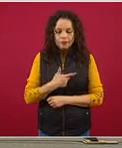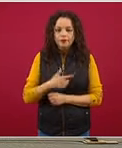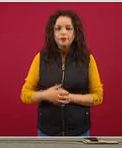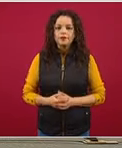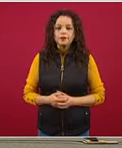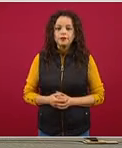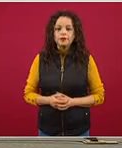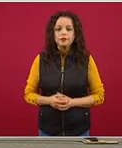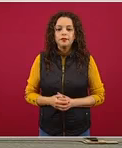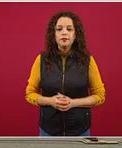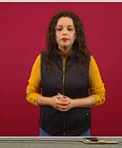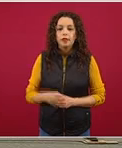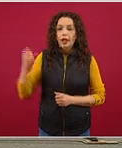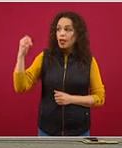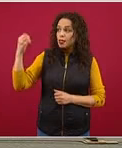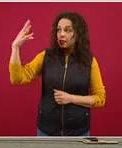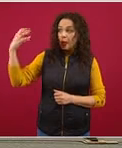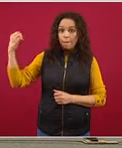epidémico